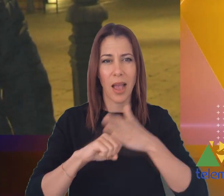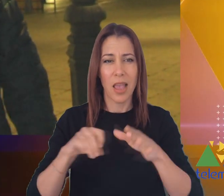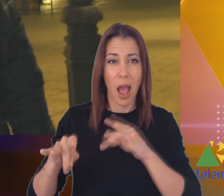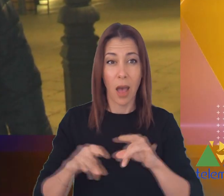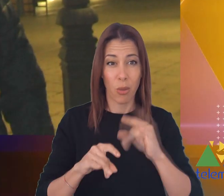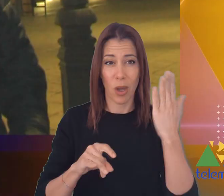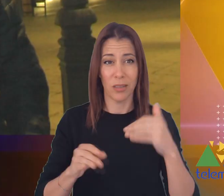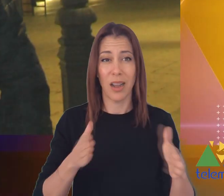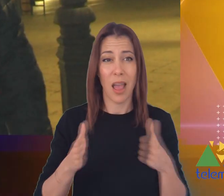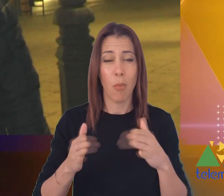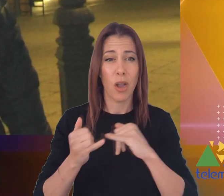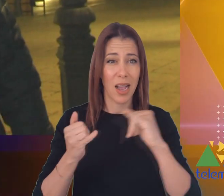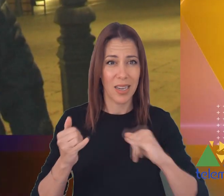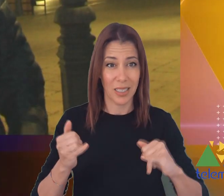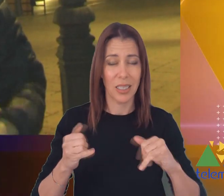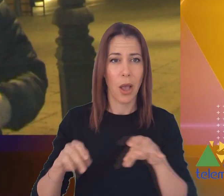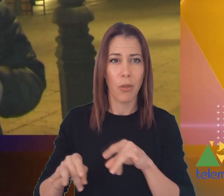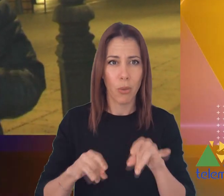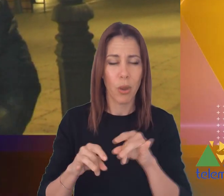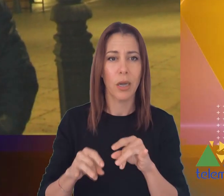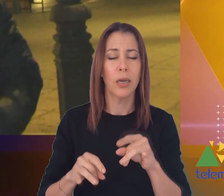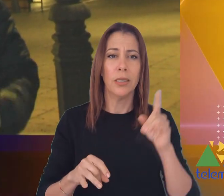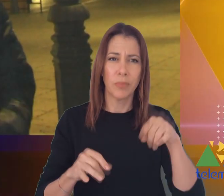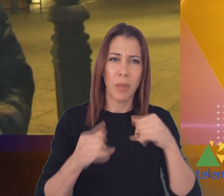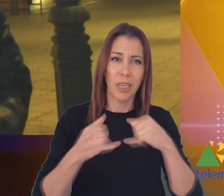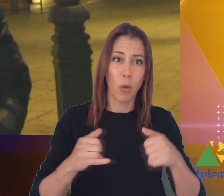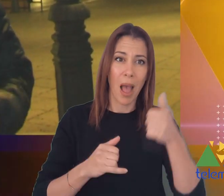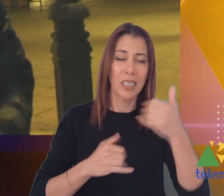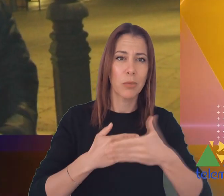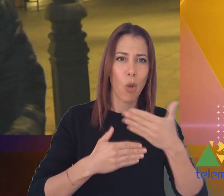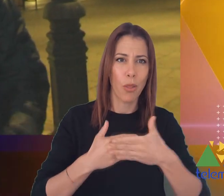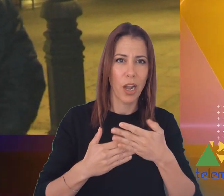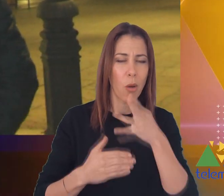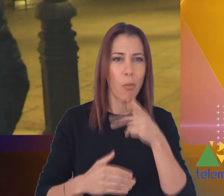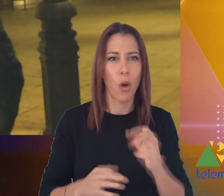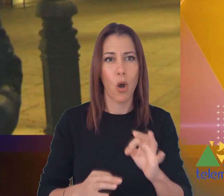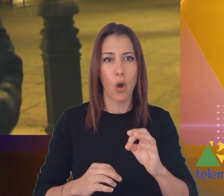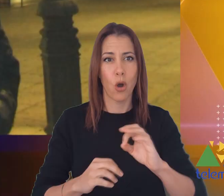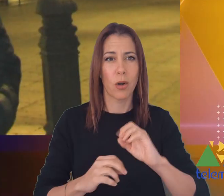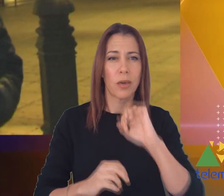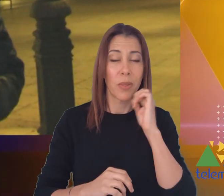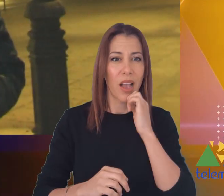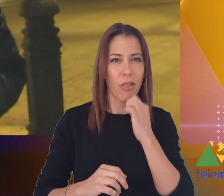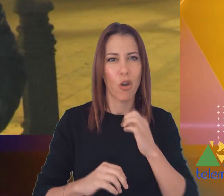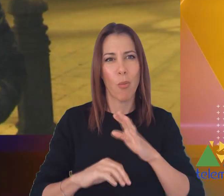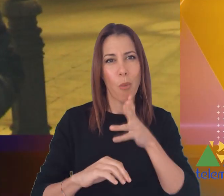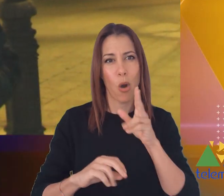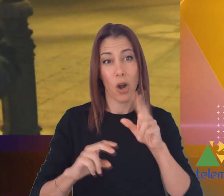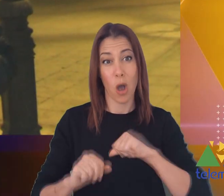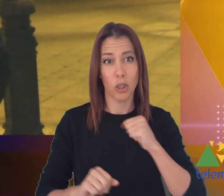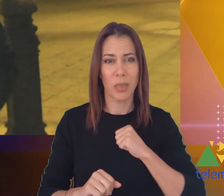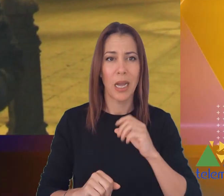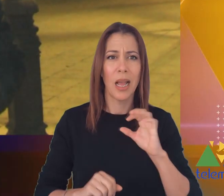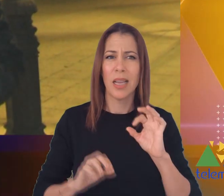época también de la crisis azucarera, actos más modernos como la reivindicación del hospital, es decir, es